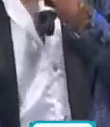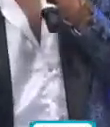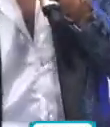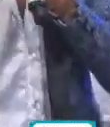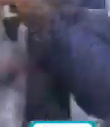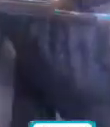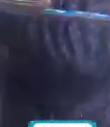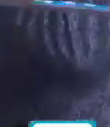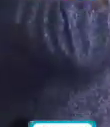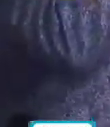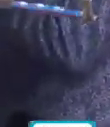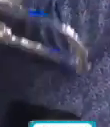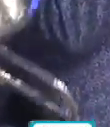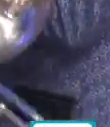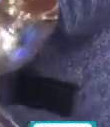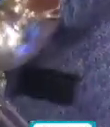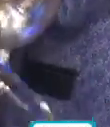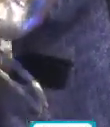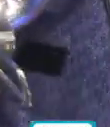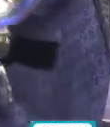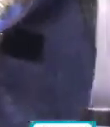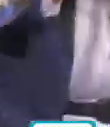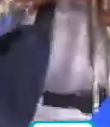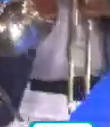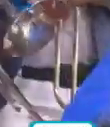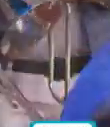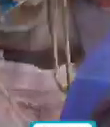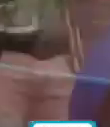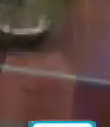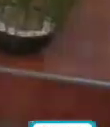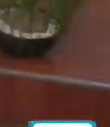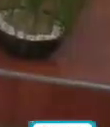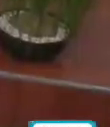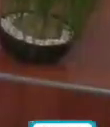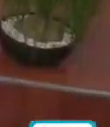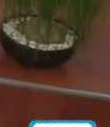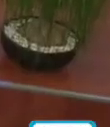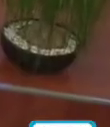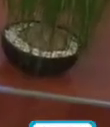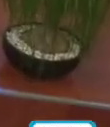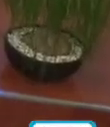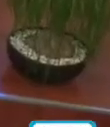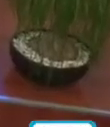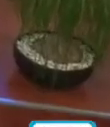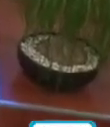ahora no tanto. Ya no te preocupes por mí.